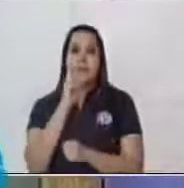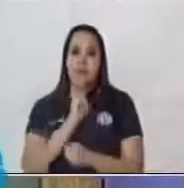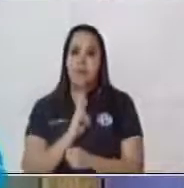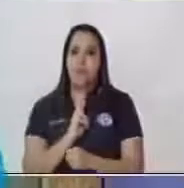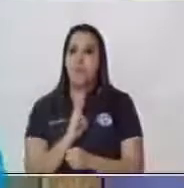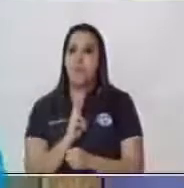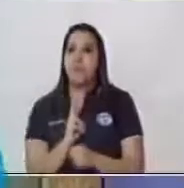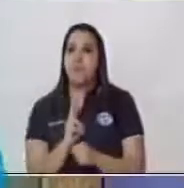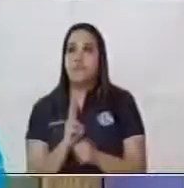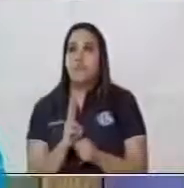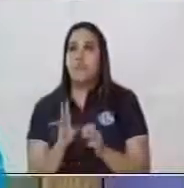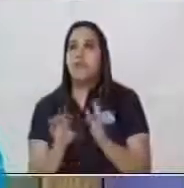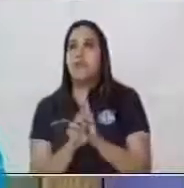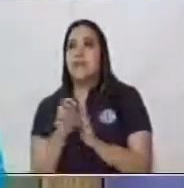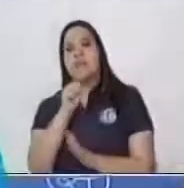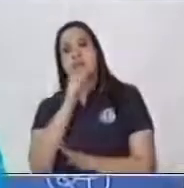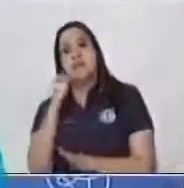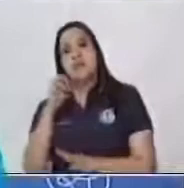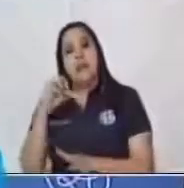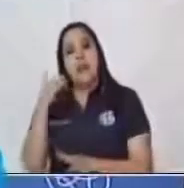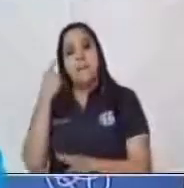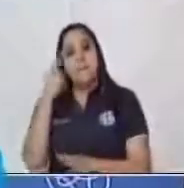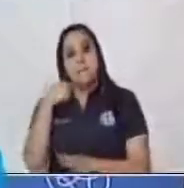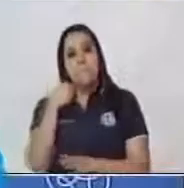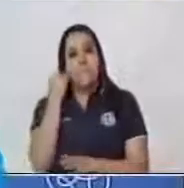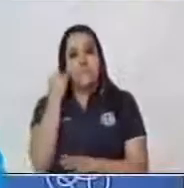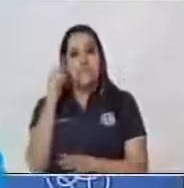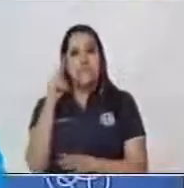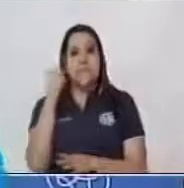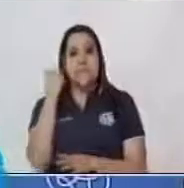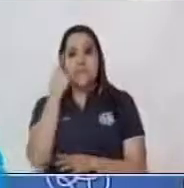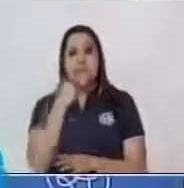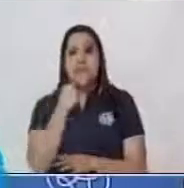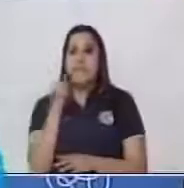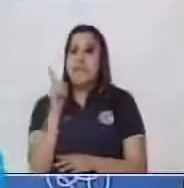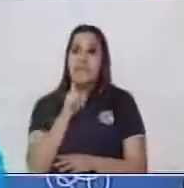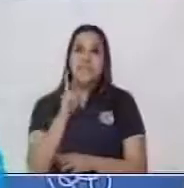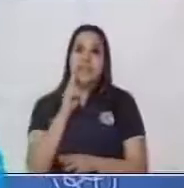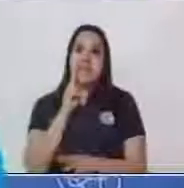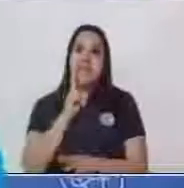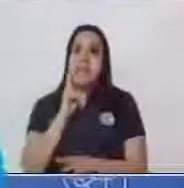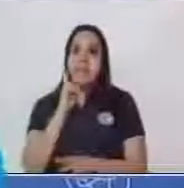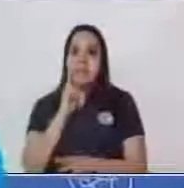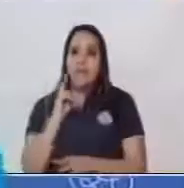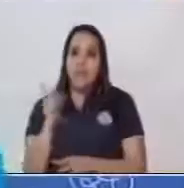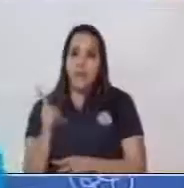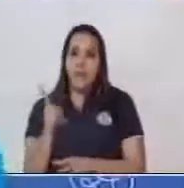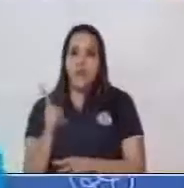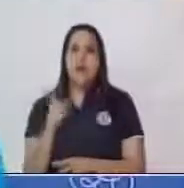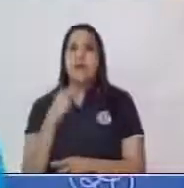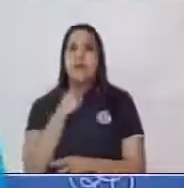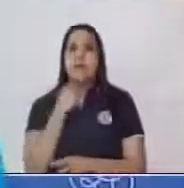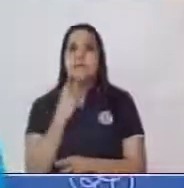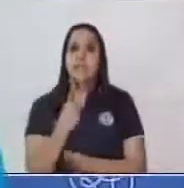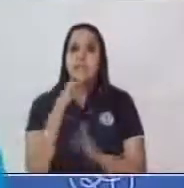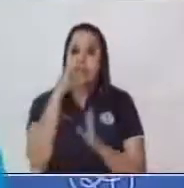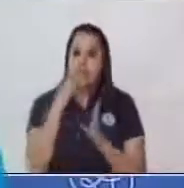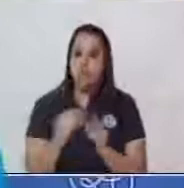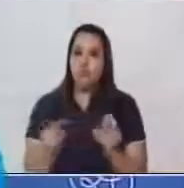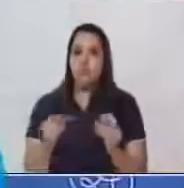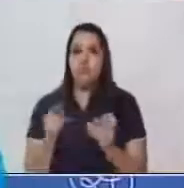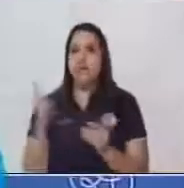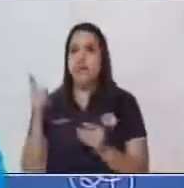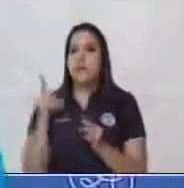Y las pasivas son aquellas oraciones en las que el verbo pues está en voz pasiva, o sea